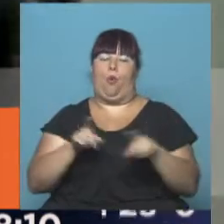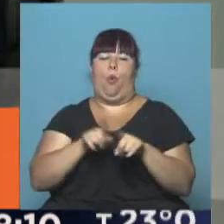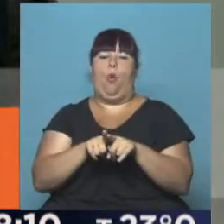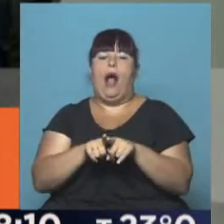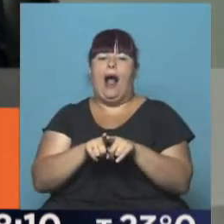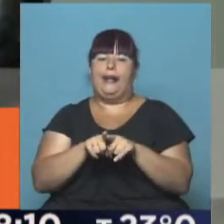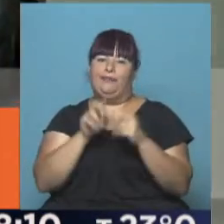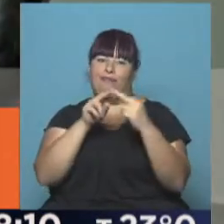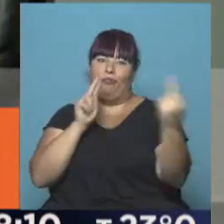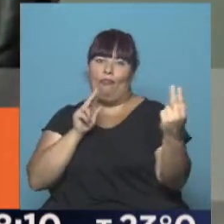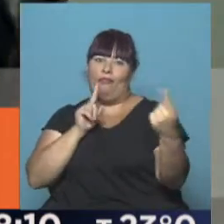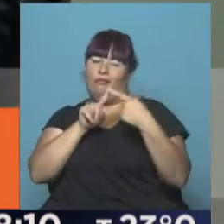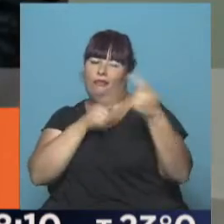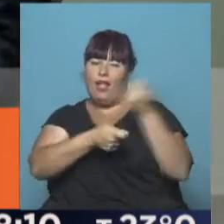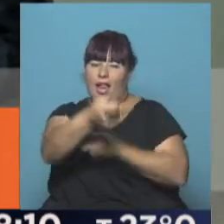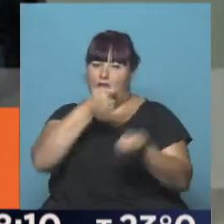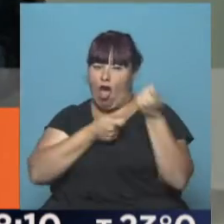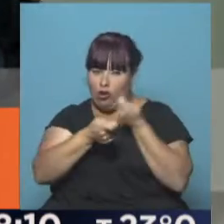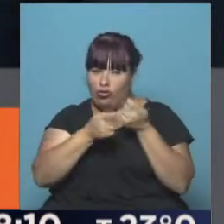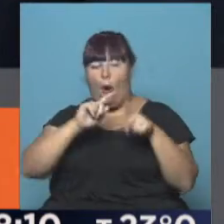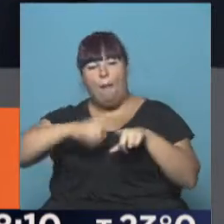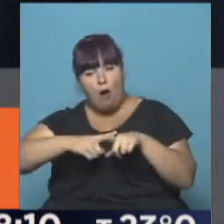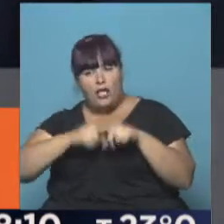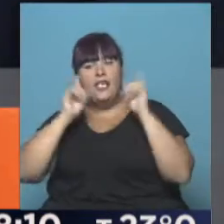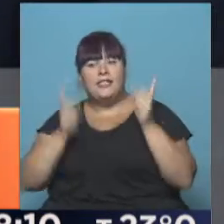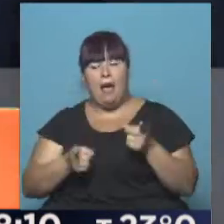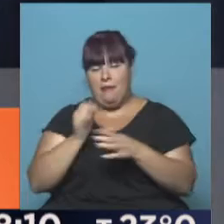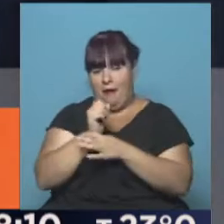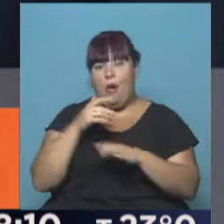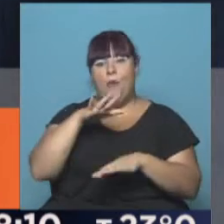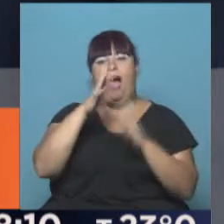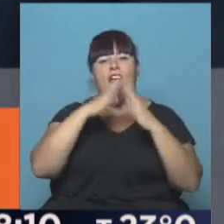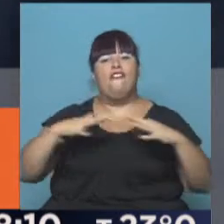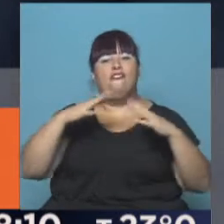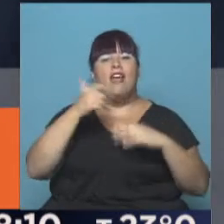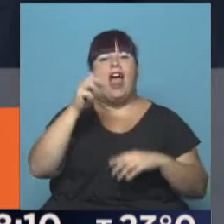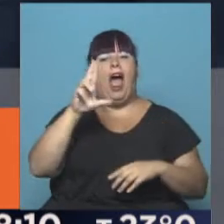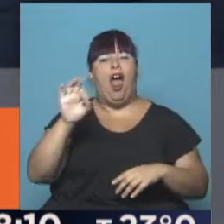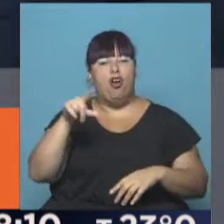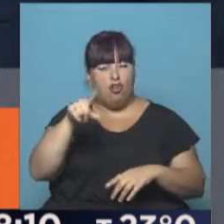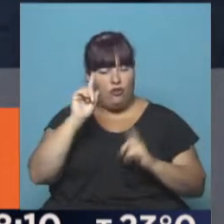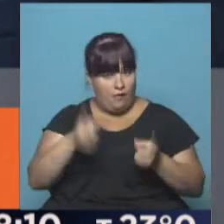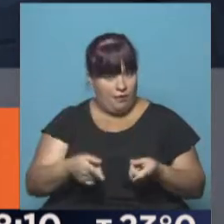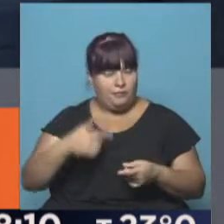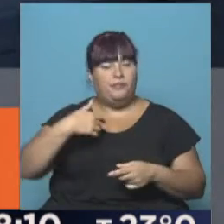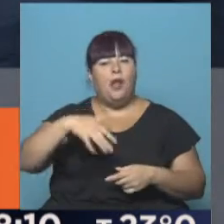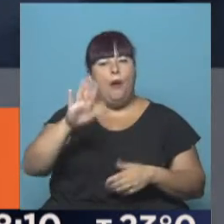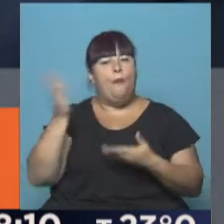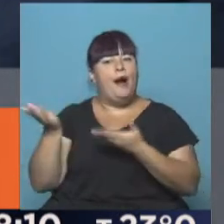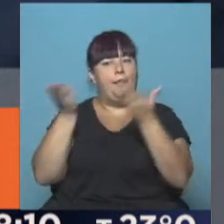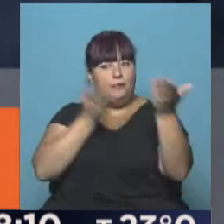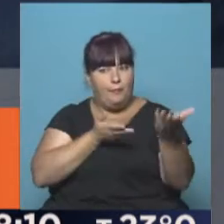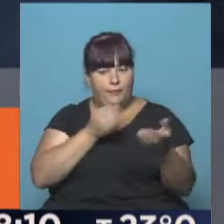un puente comercial, político y también artístico, pues estará la Feria Arco de por medio. Será